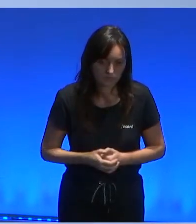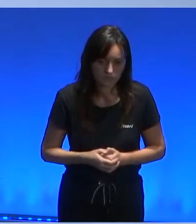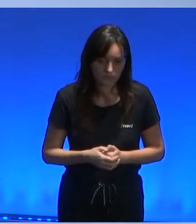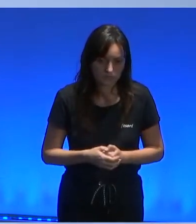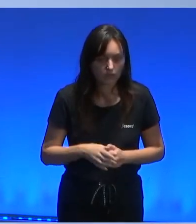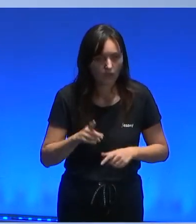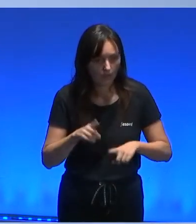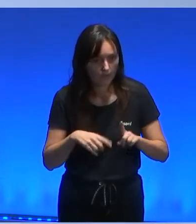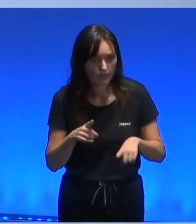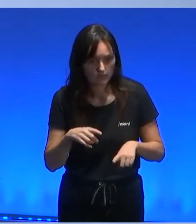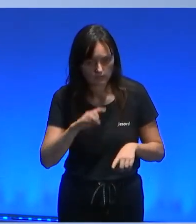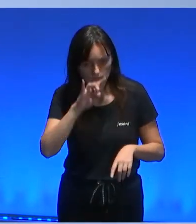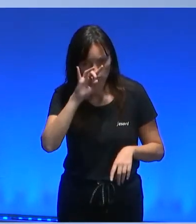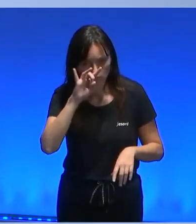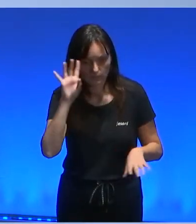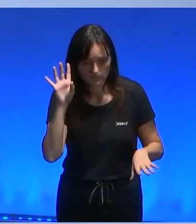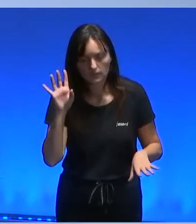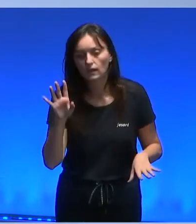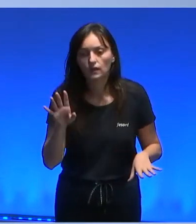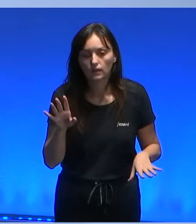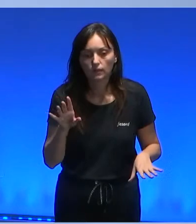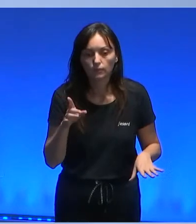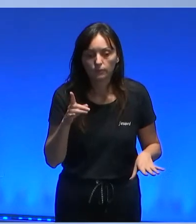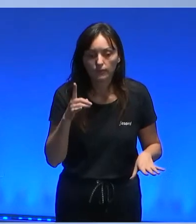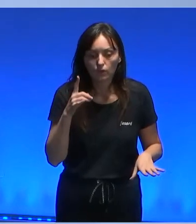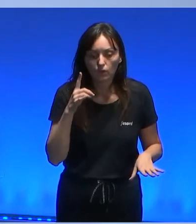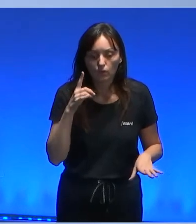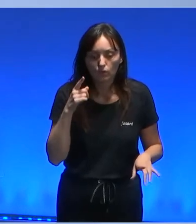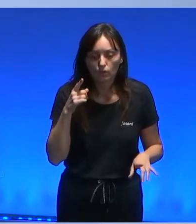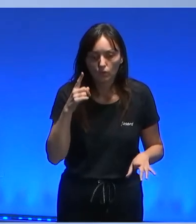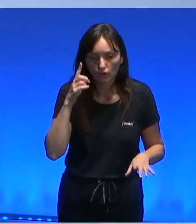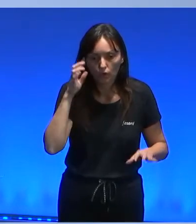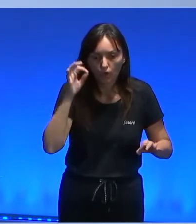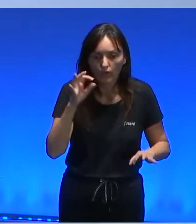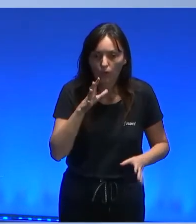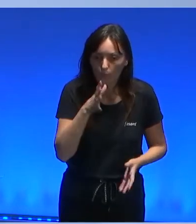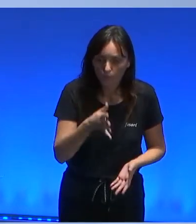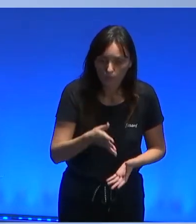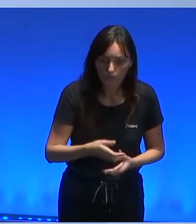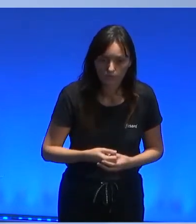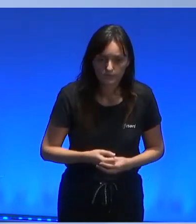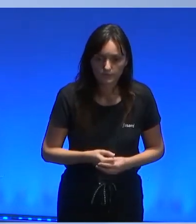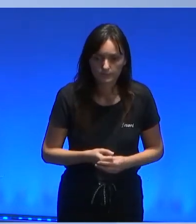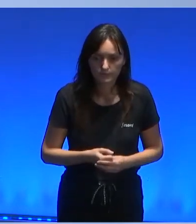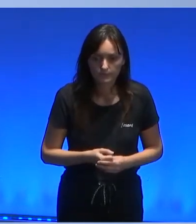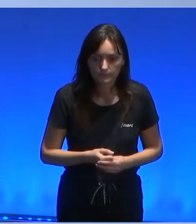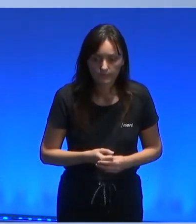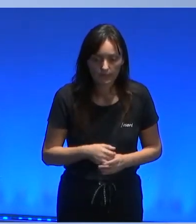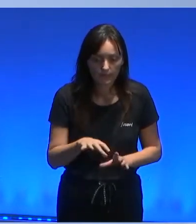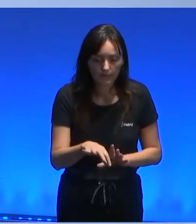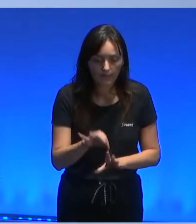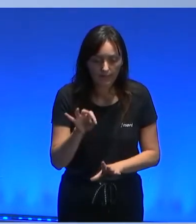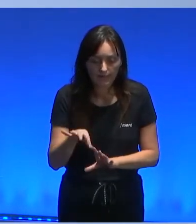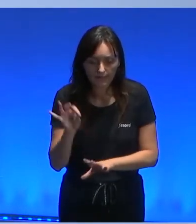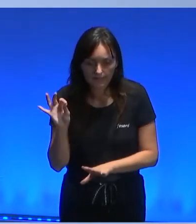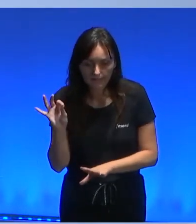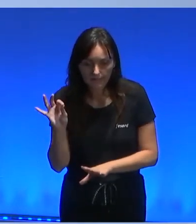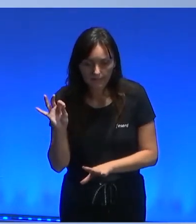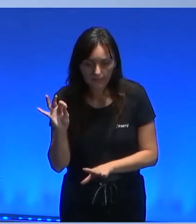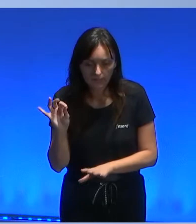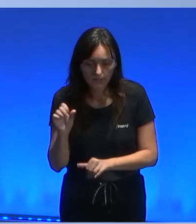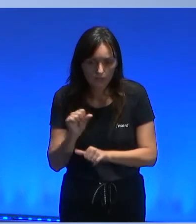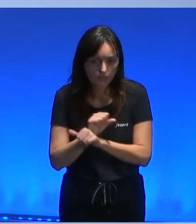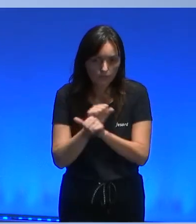siempre mucho, pero esto tiene su sentido. Porque si lo elegimos con una